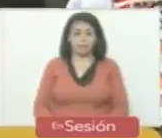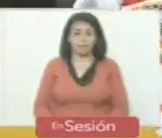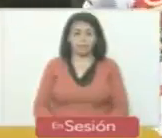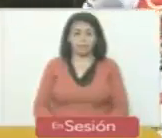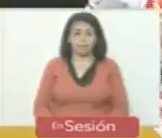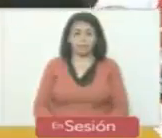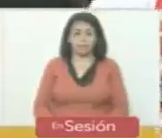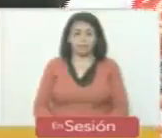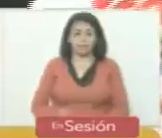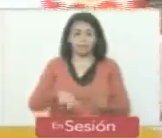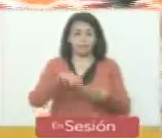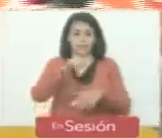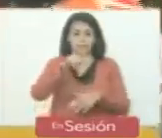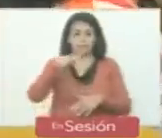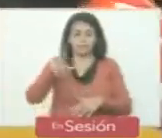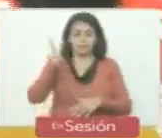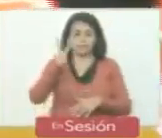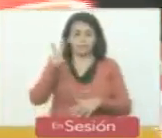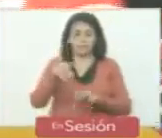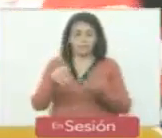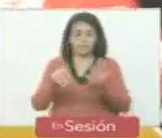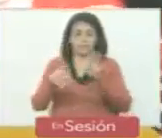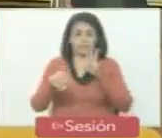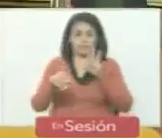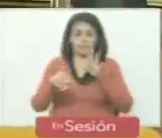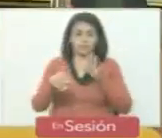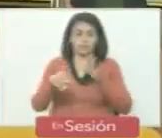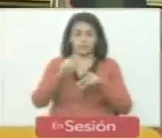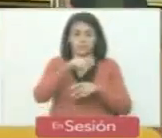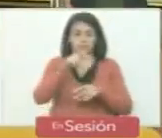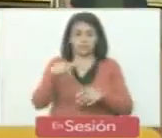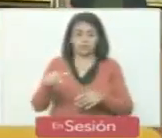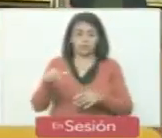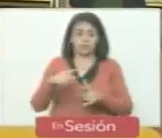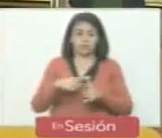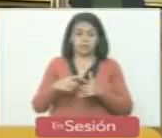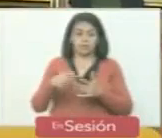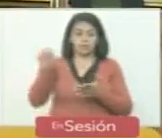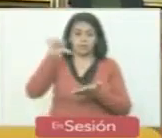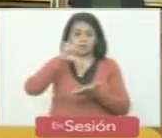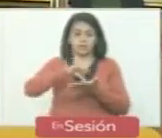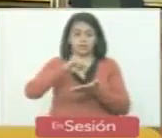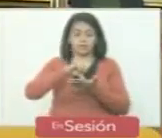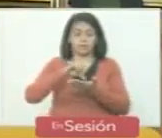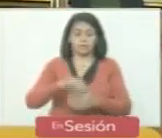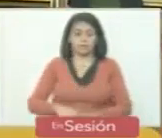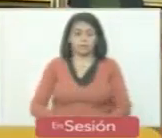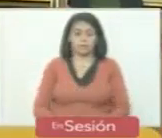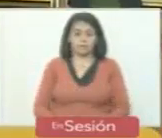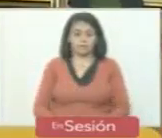14 ciudadanos venezolanos y 5 ciudadanos iraníes.